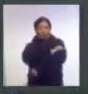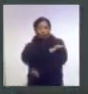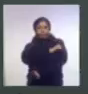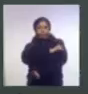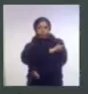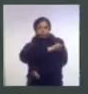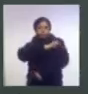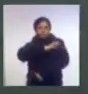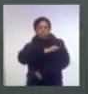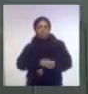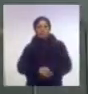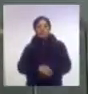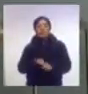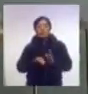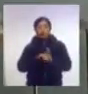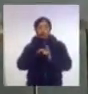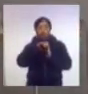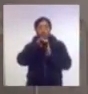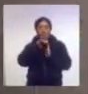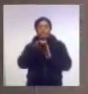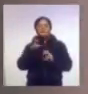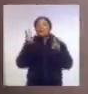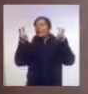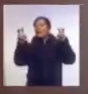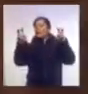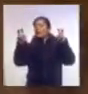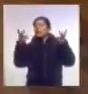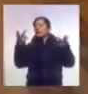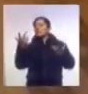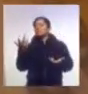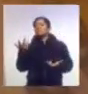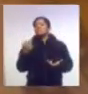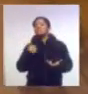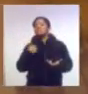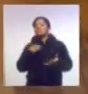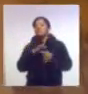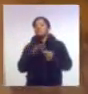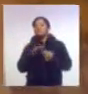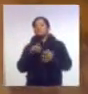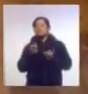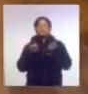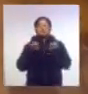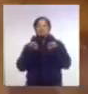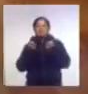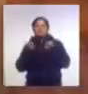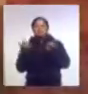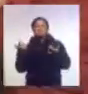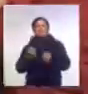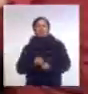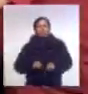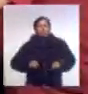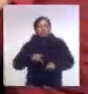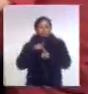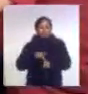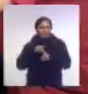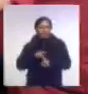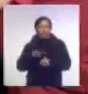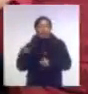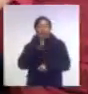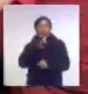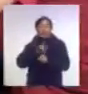arterial. En nuestra sección Bienestar, te hablaremos acerca del control de peso a cargo de especialistas como la doctora Karina